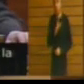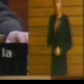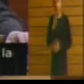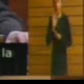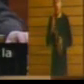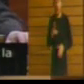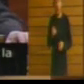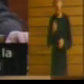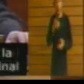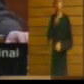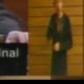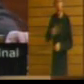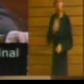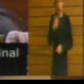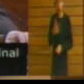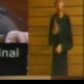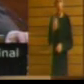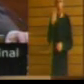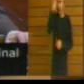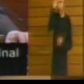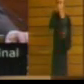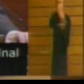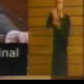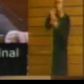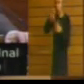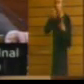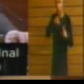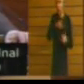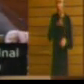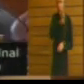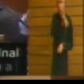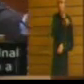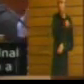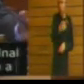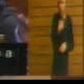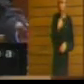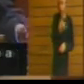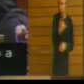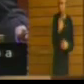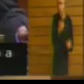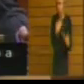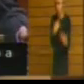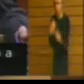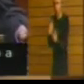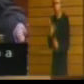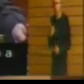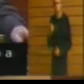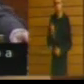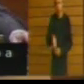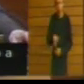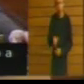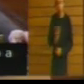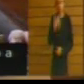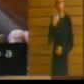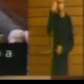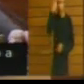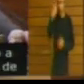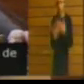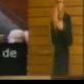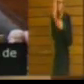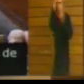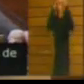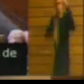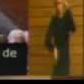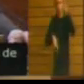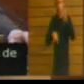tendrán derecho a tener información de los centros educativos donde hay programa de aprendizaje en inglés. Tendrán derecho a saber si hay jornada continua o